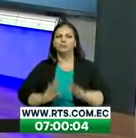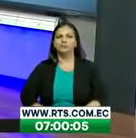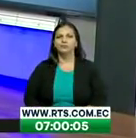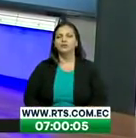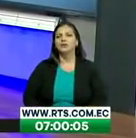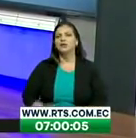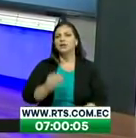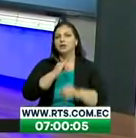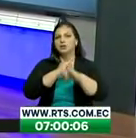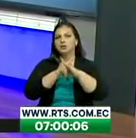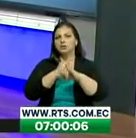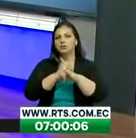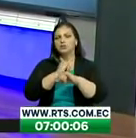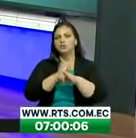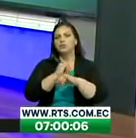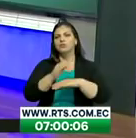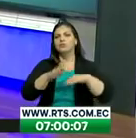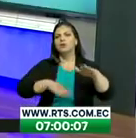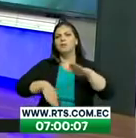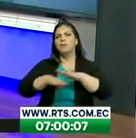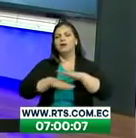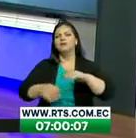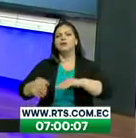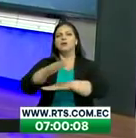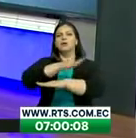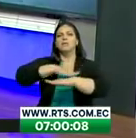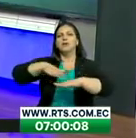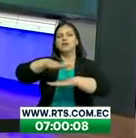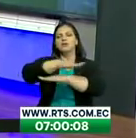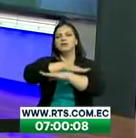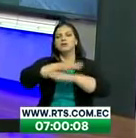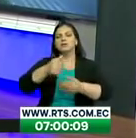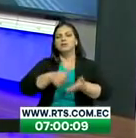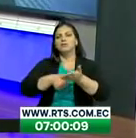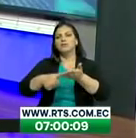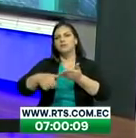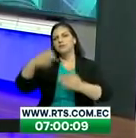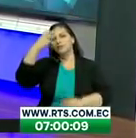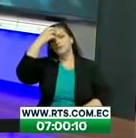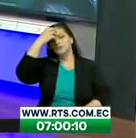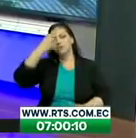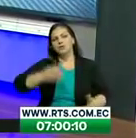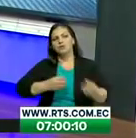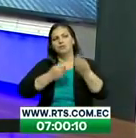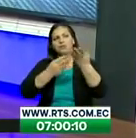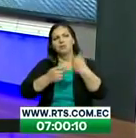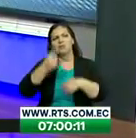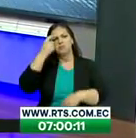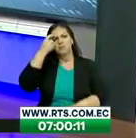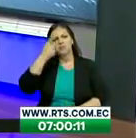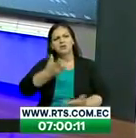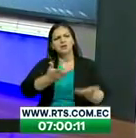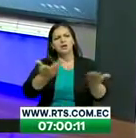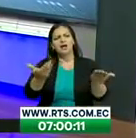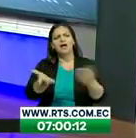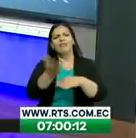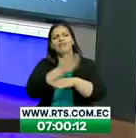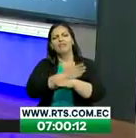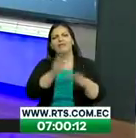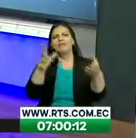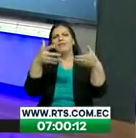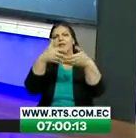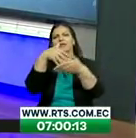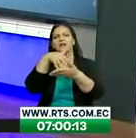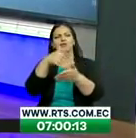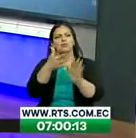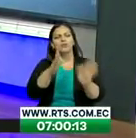las instituciones de educación básica y bachillerato, el ministerio estableció lineamientos relacionados a tareas en casa